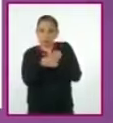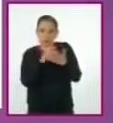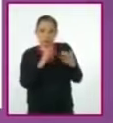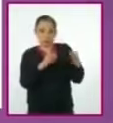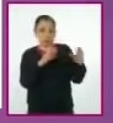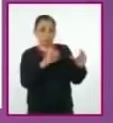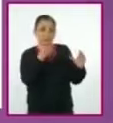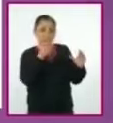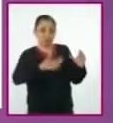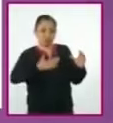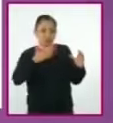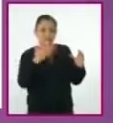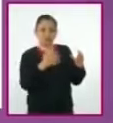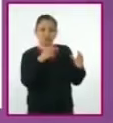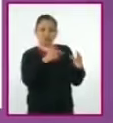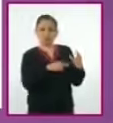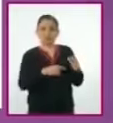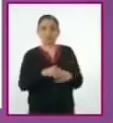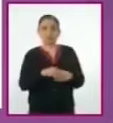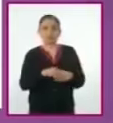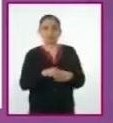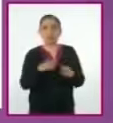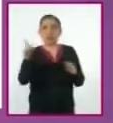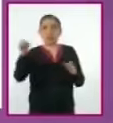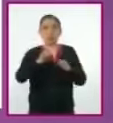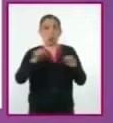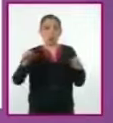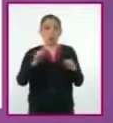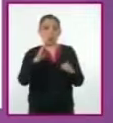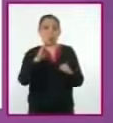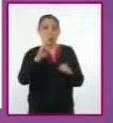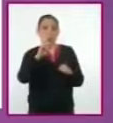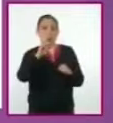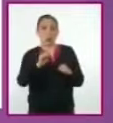la verdad. Fue una bomba.